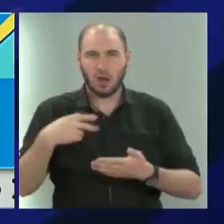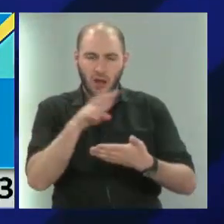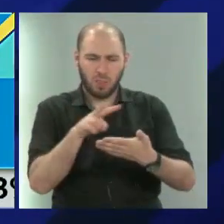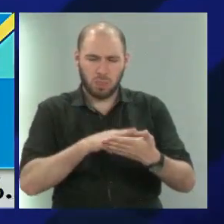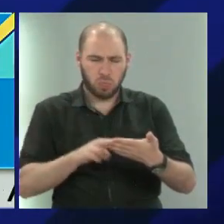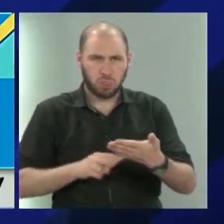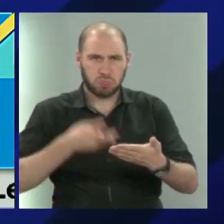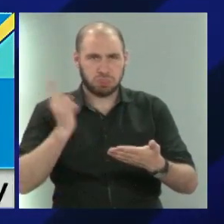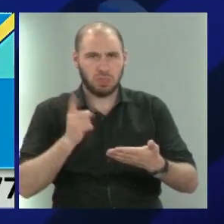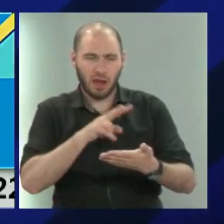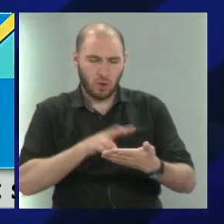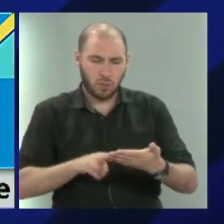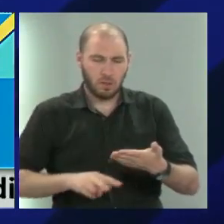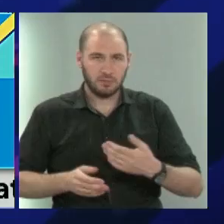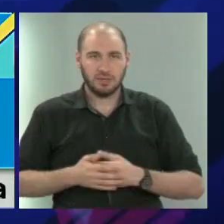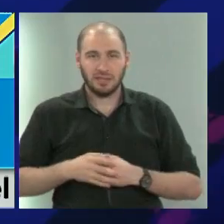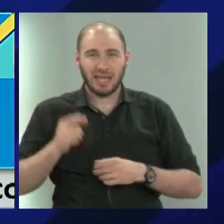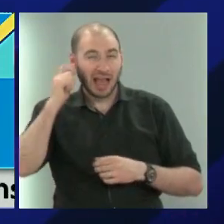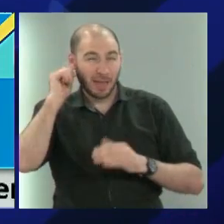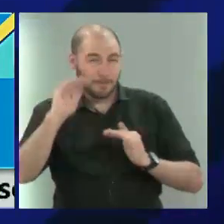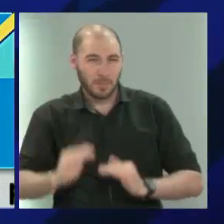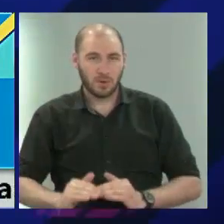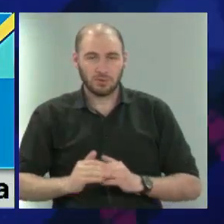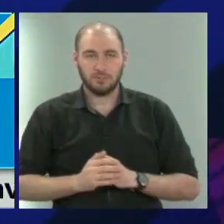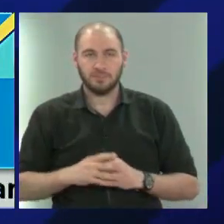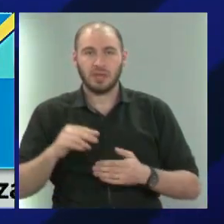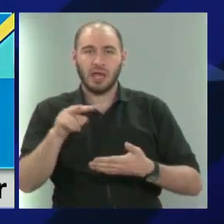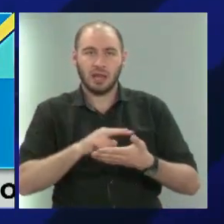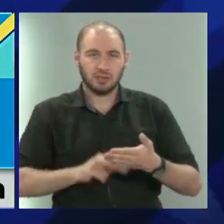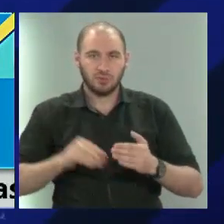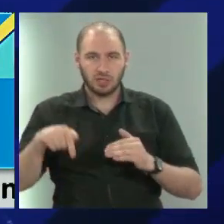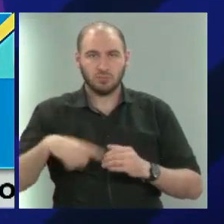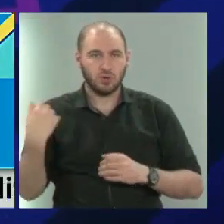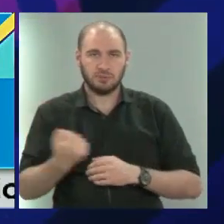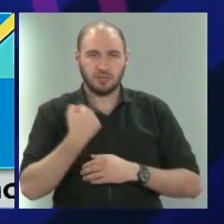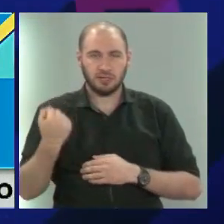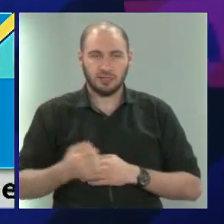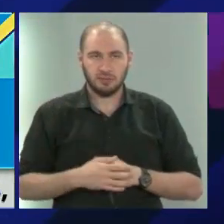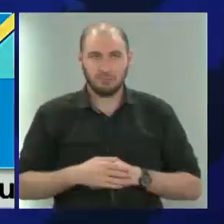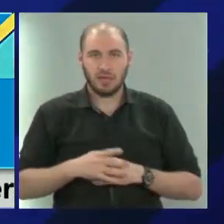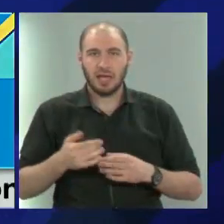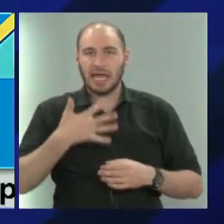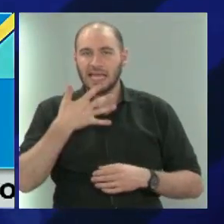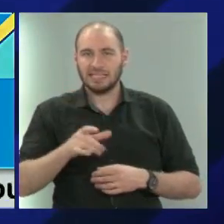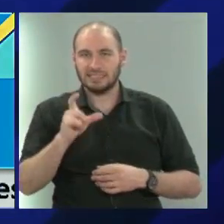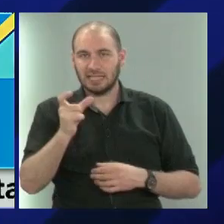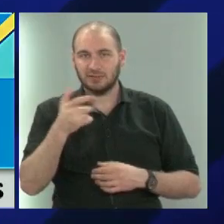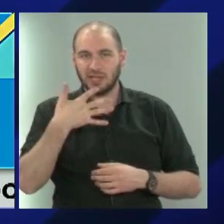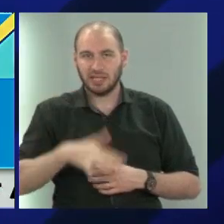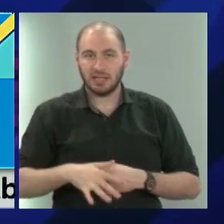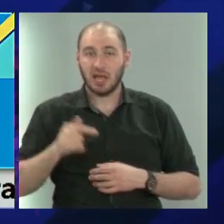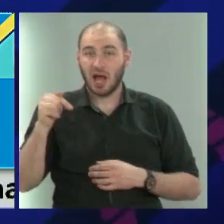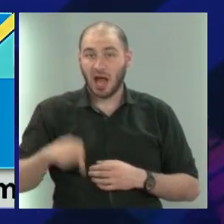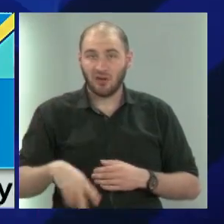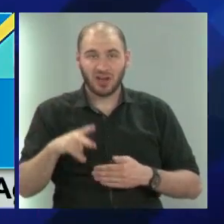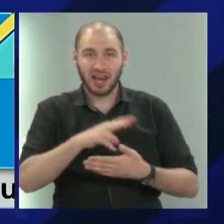mucho, desde temprana edad. La lectura temprana es muy importante para esta comprensión de textos. Hoy